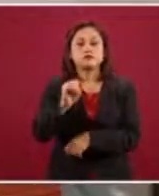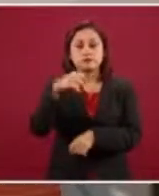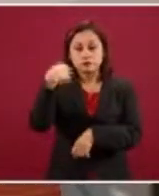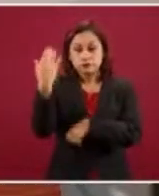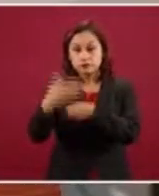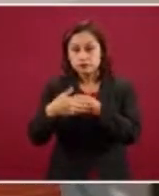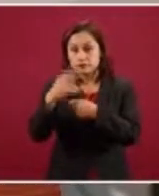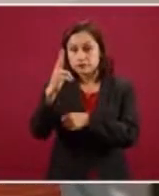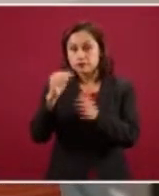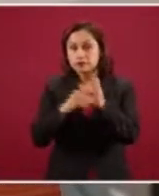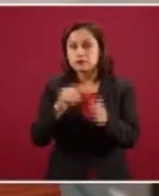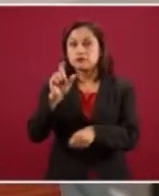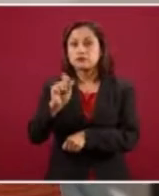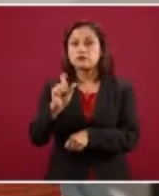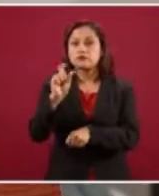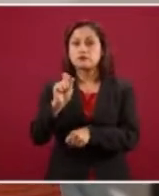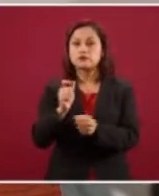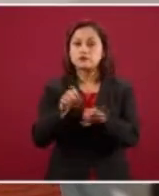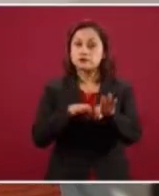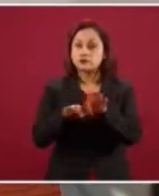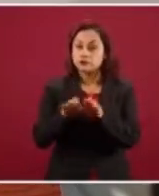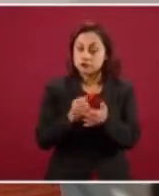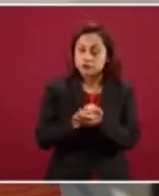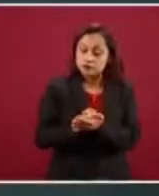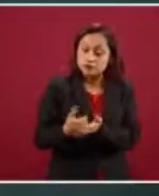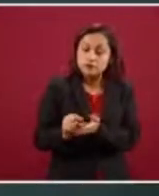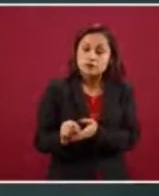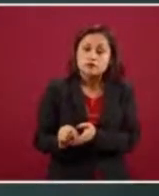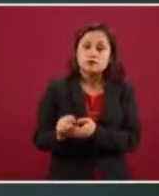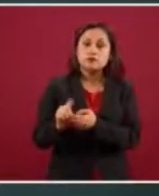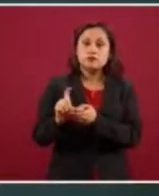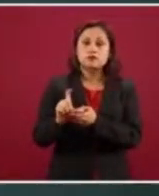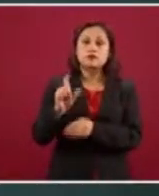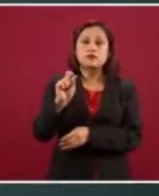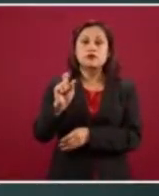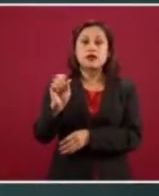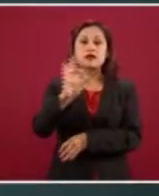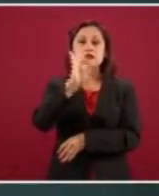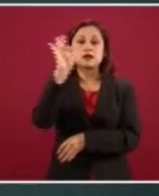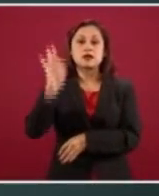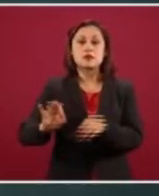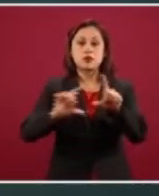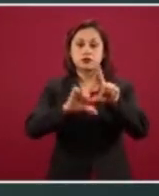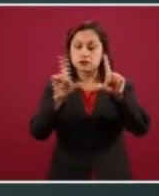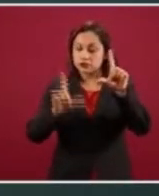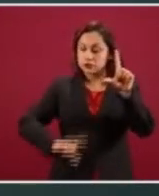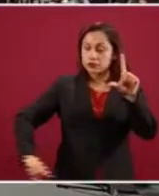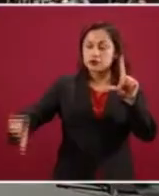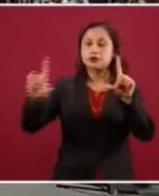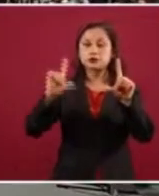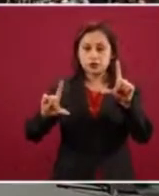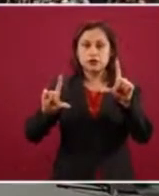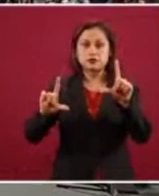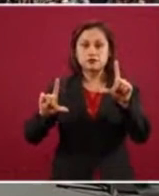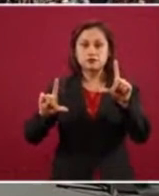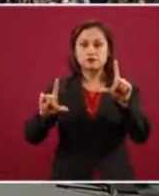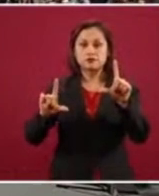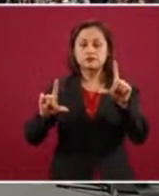salario mínimo se incremente en 20% a nivel nacional y en